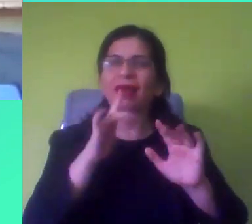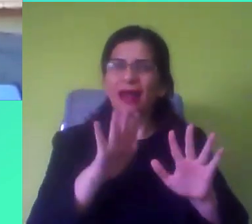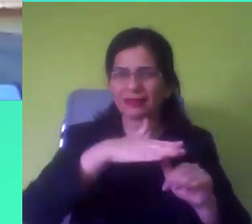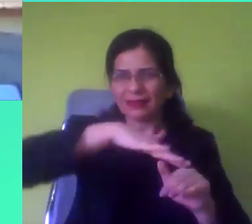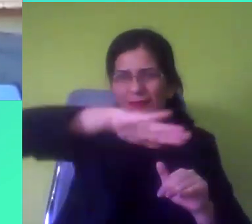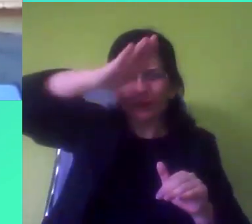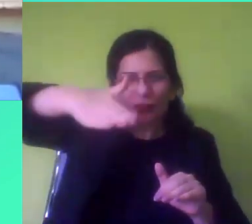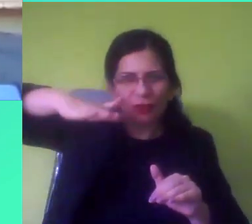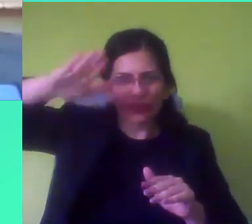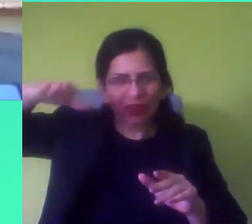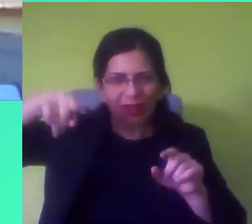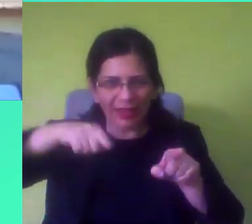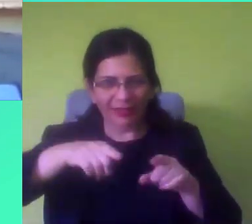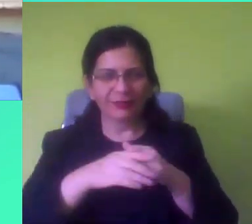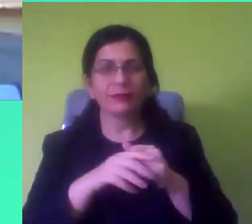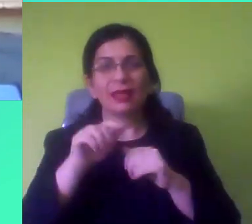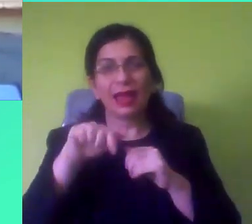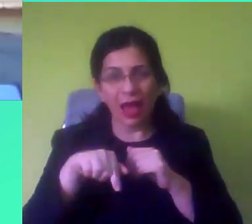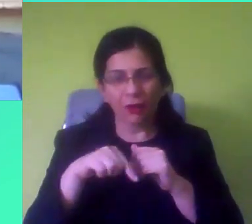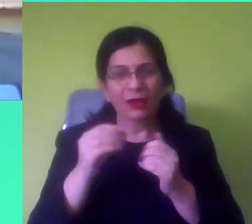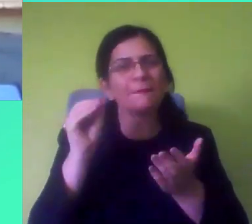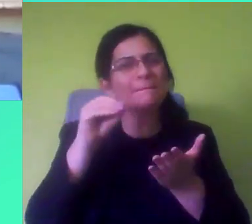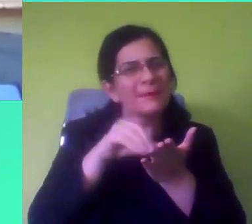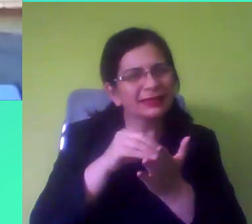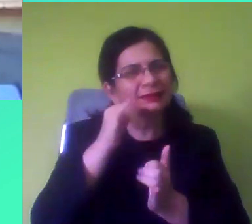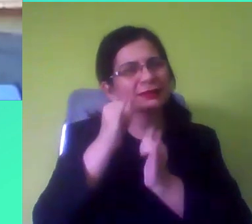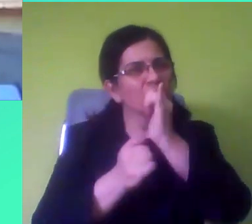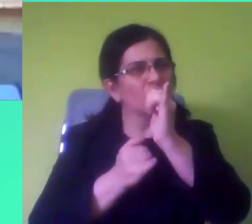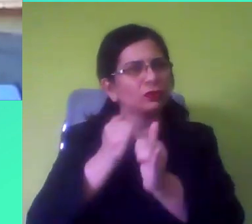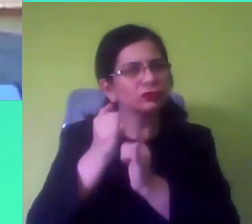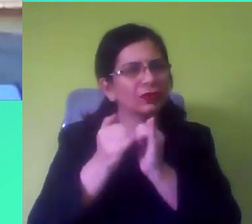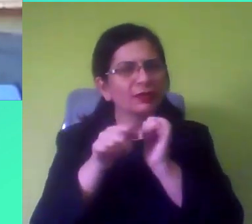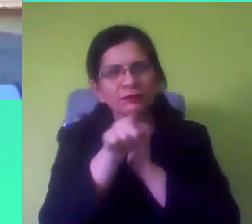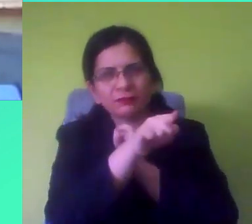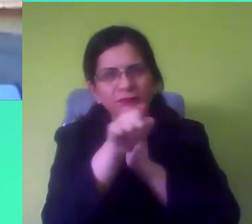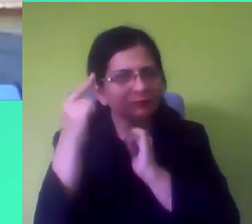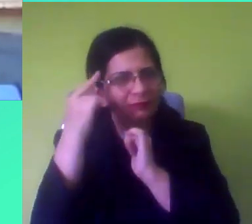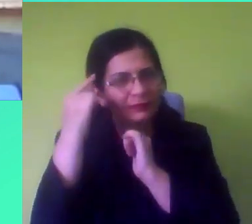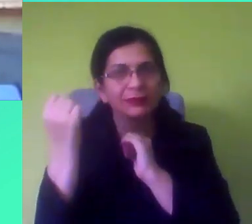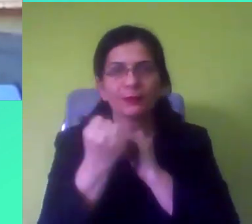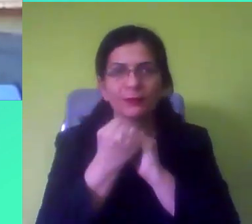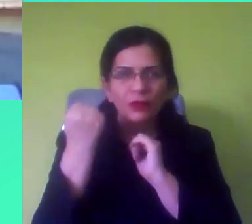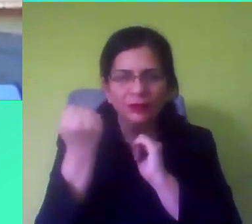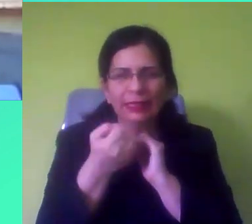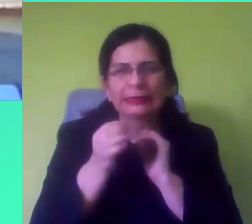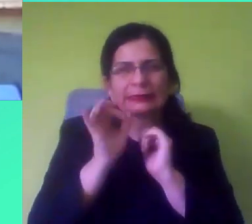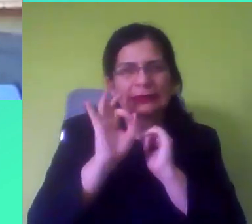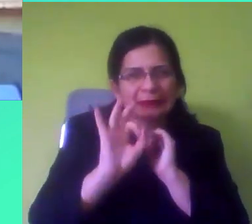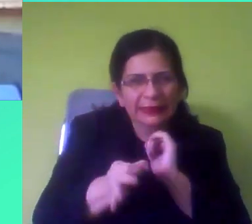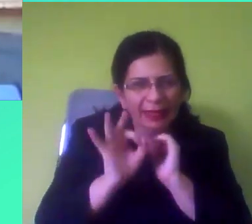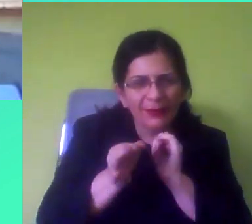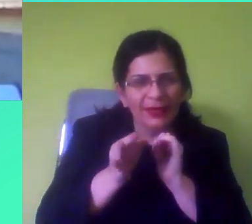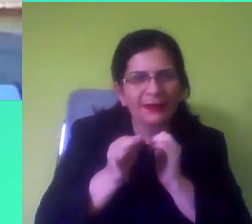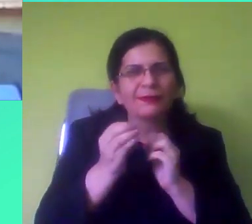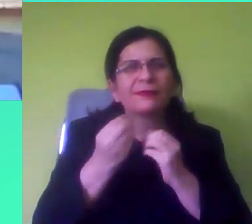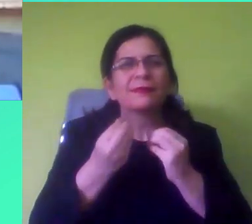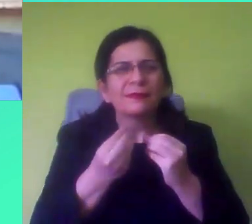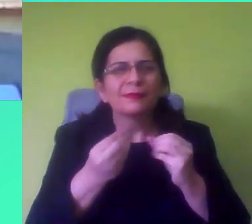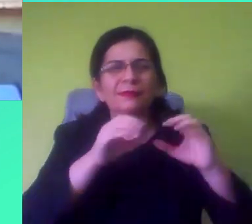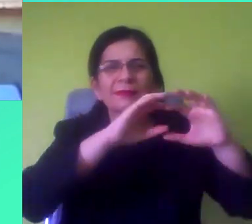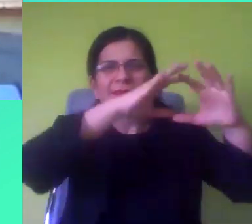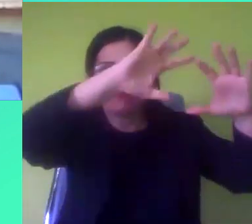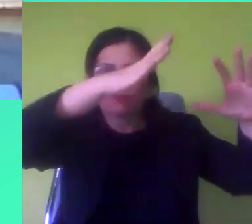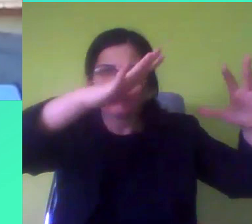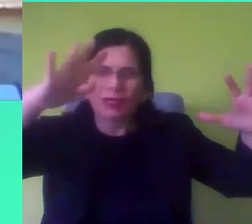y los procesos por los cuales se generan, es importante también tener en cuenta que los glaciares y los diferentes tipos de glaciares no